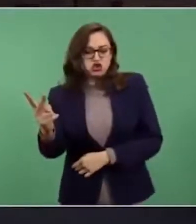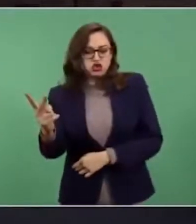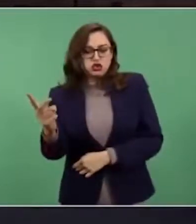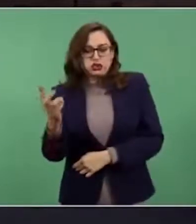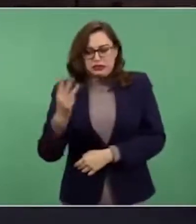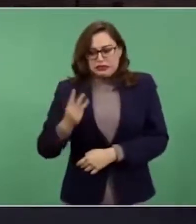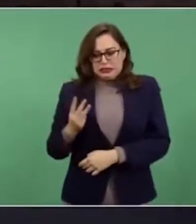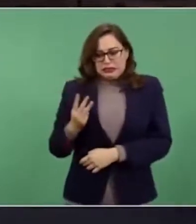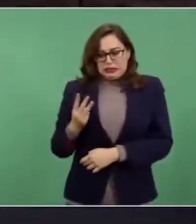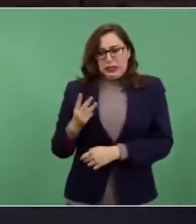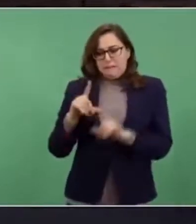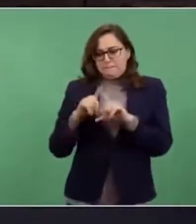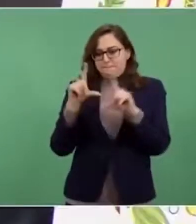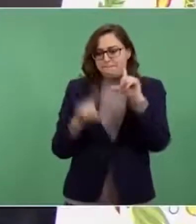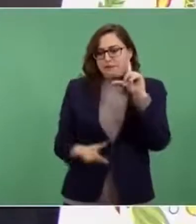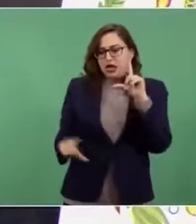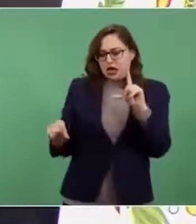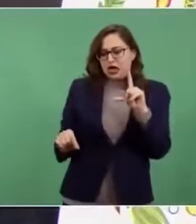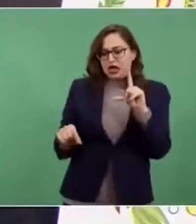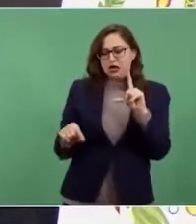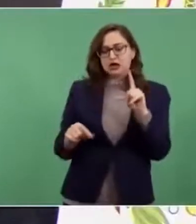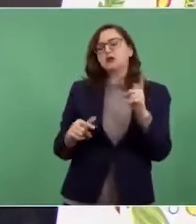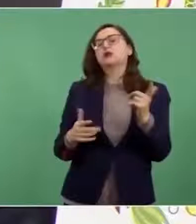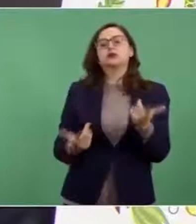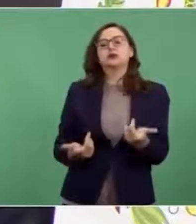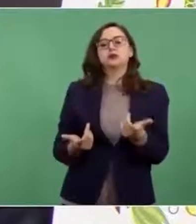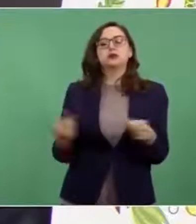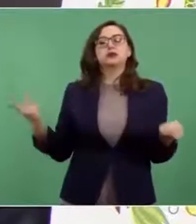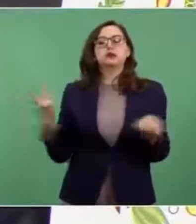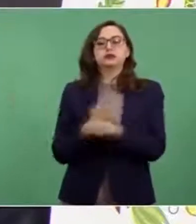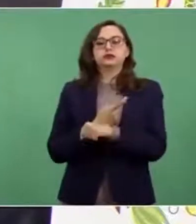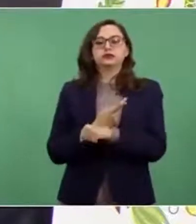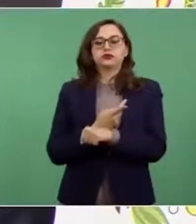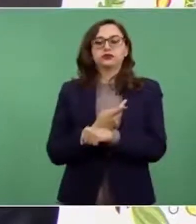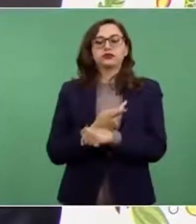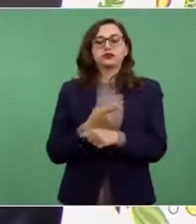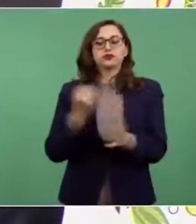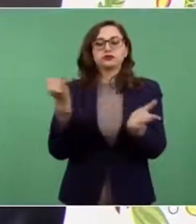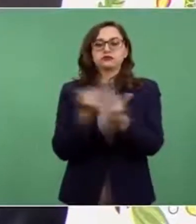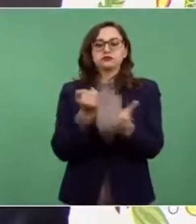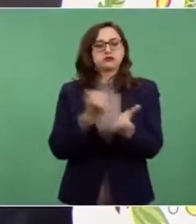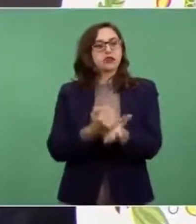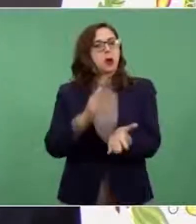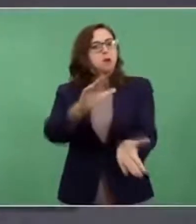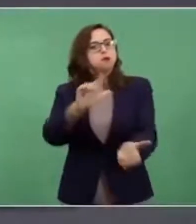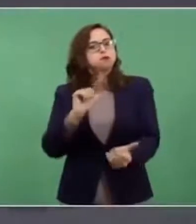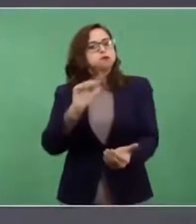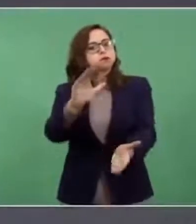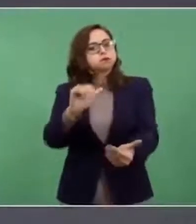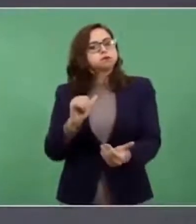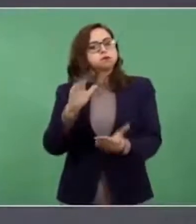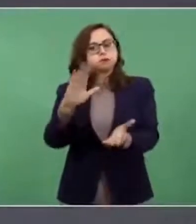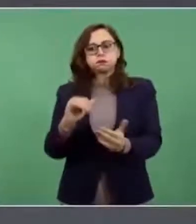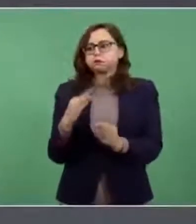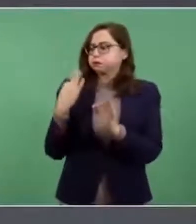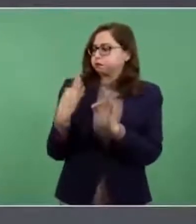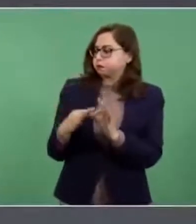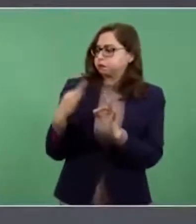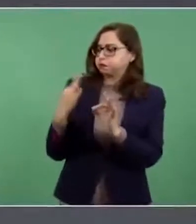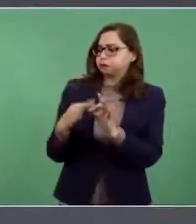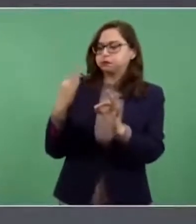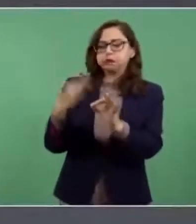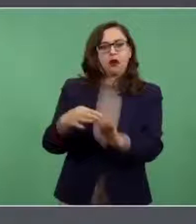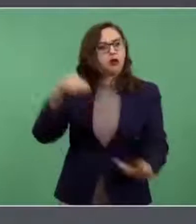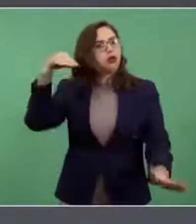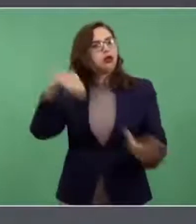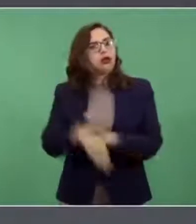que no cayó el ingreso tributario. Seguimos ahorrando